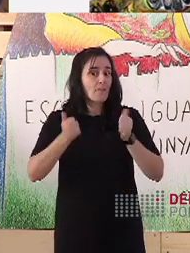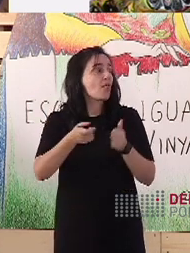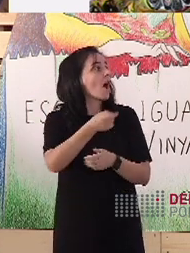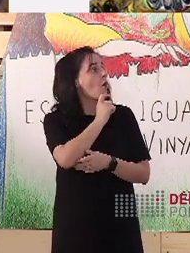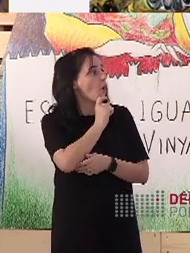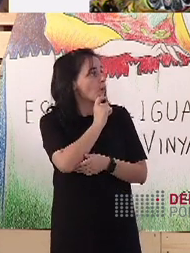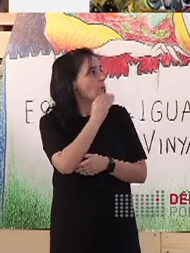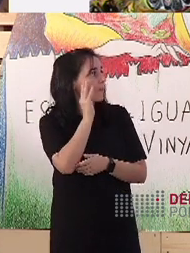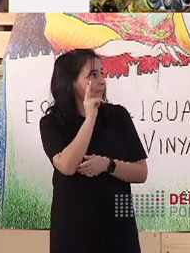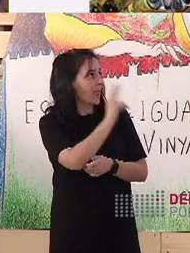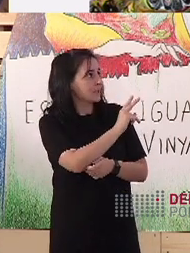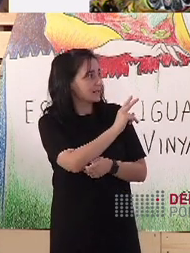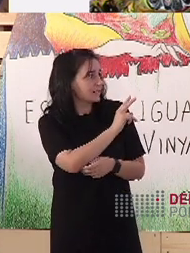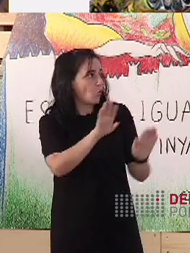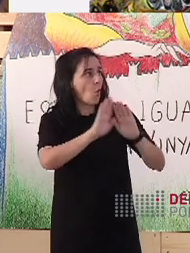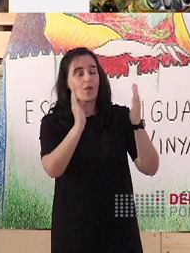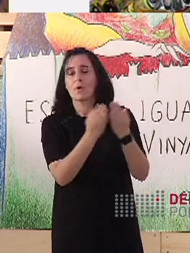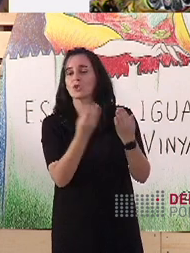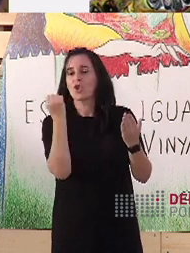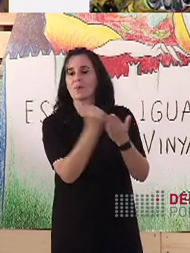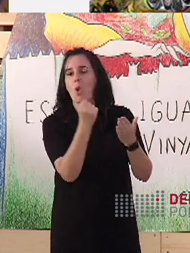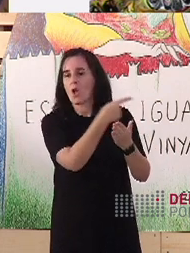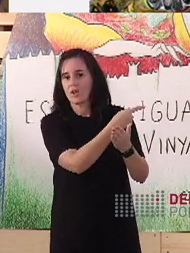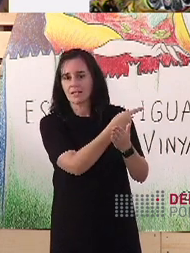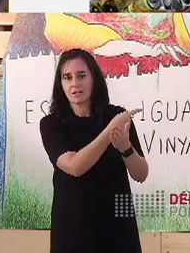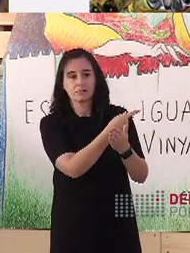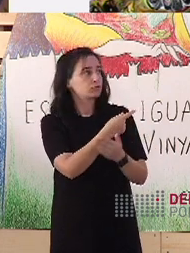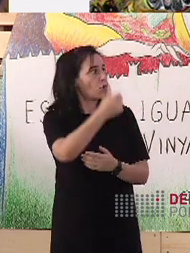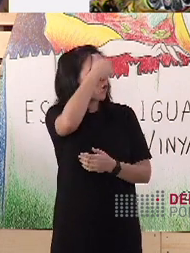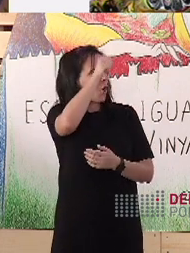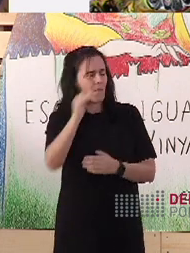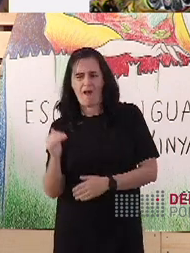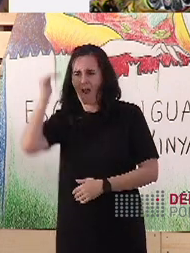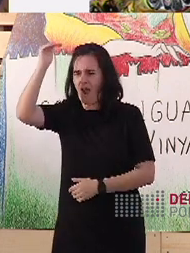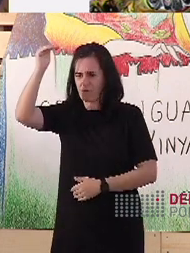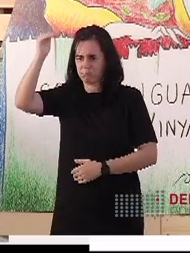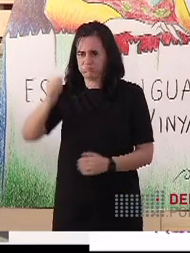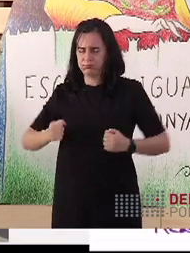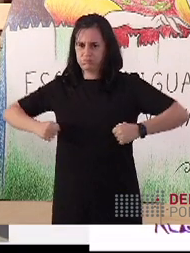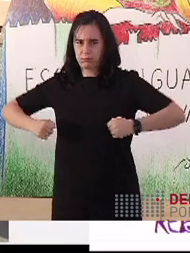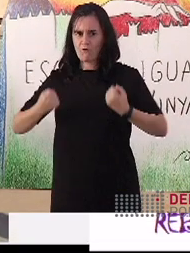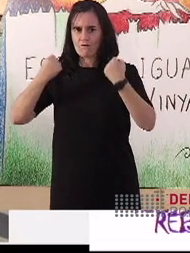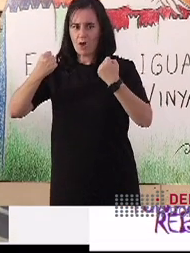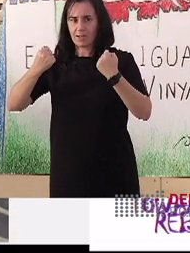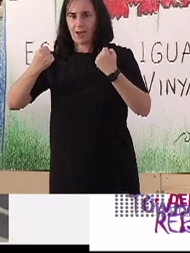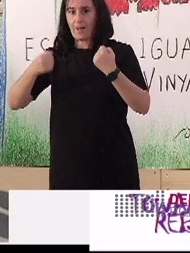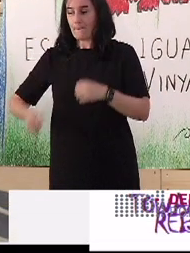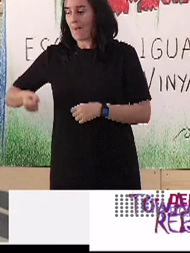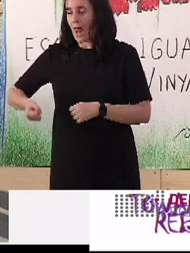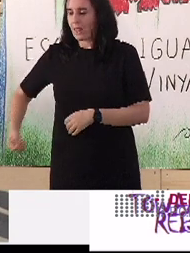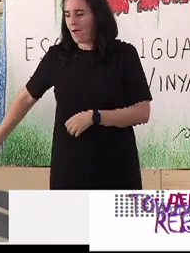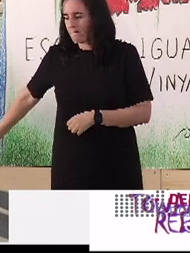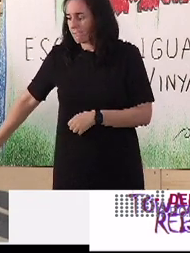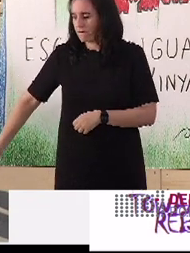bonito universo simbólico, comienza con ese hombre de 2x2 arrastrando una maleta... Y de la